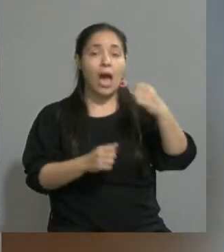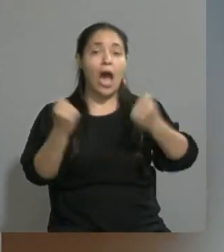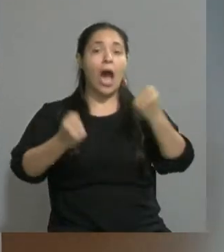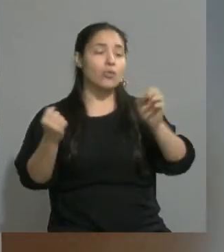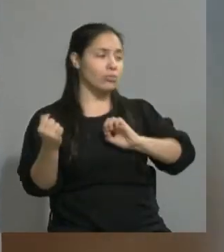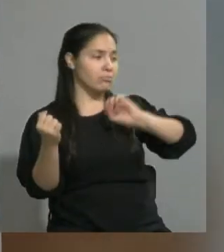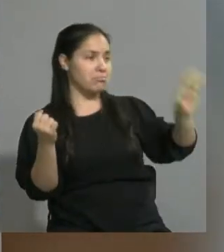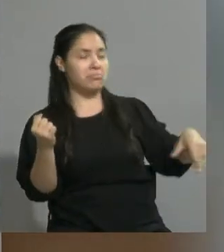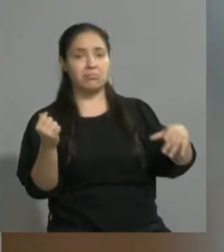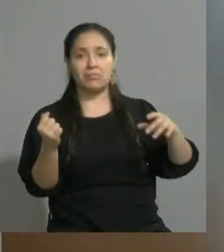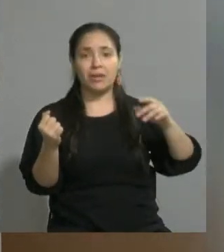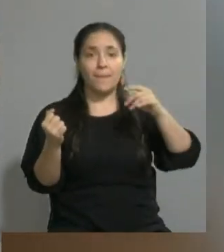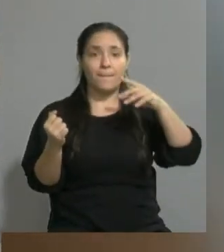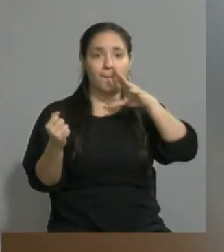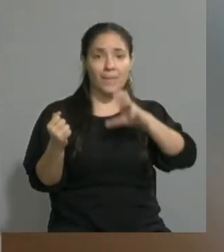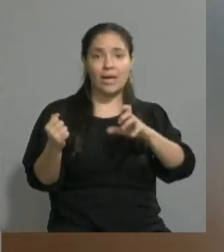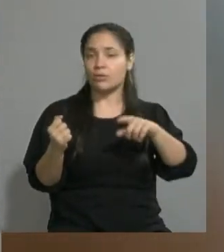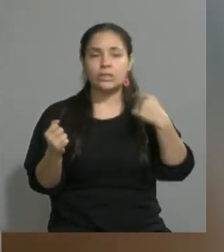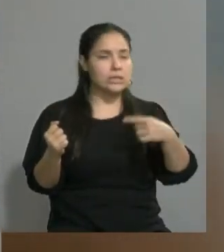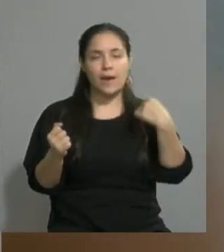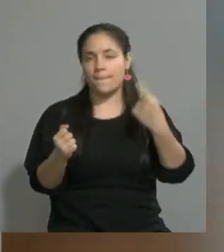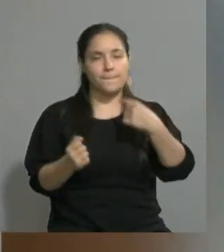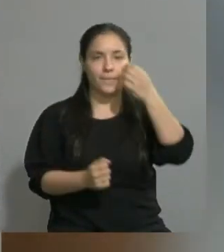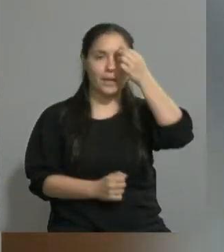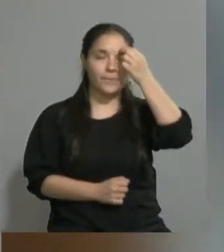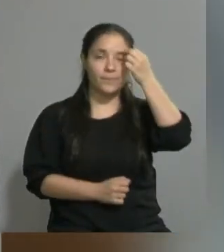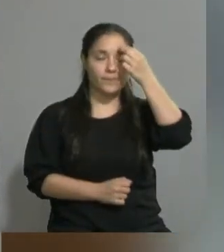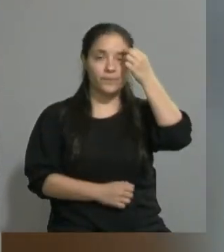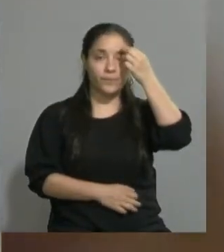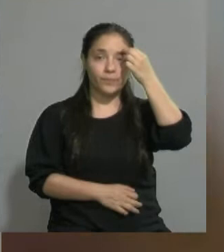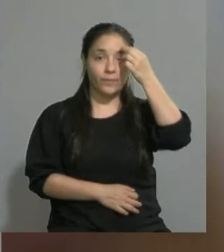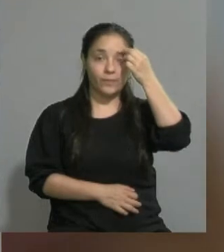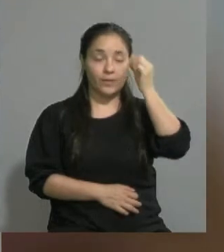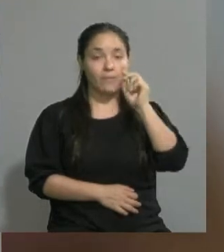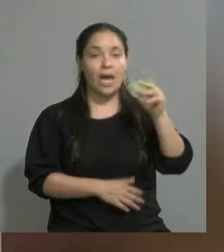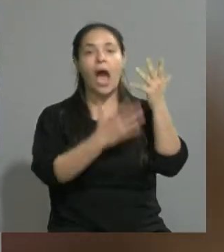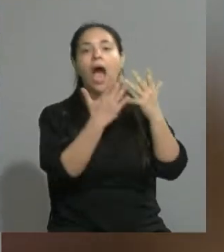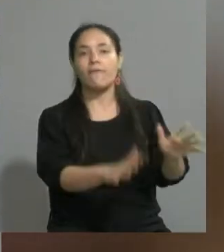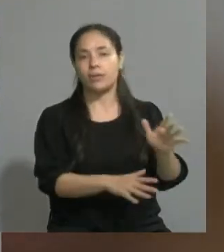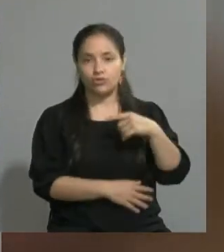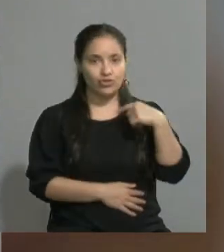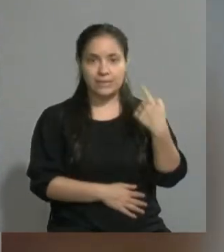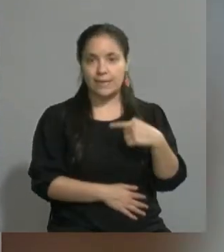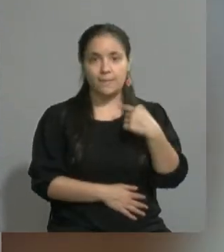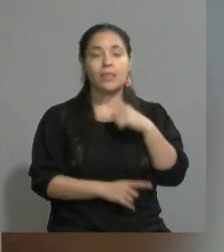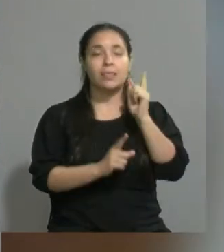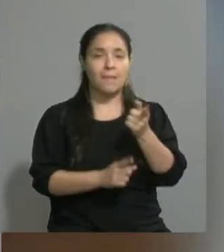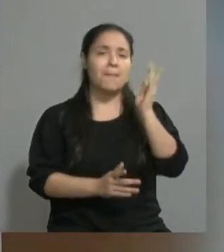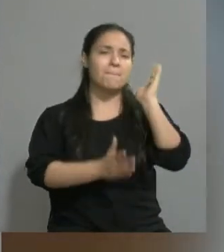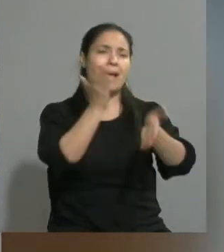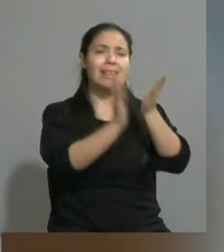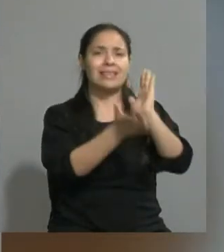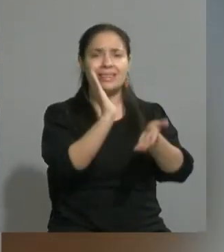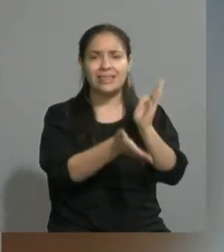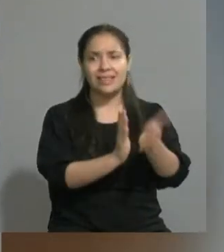auto, desde la ventana, permanentemente vemos el abandono, el maltrato y la crueldad. Bueno, ni hablar de